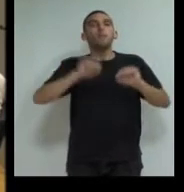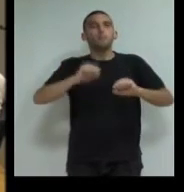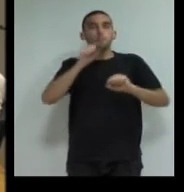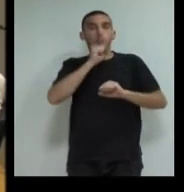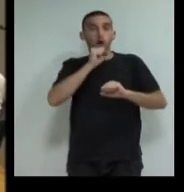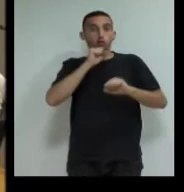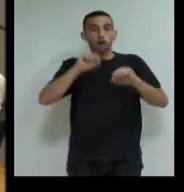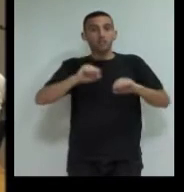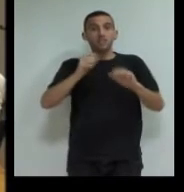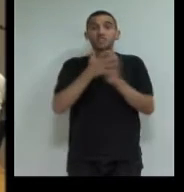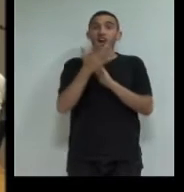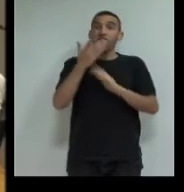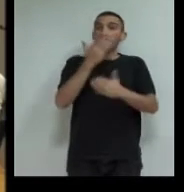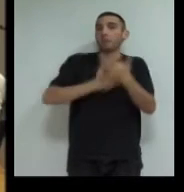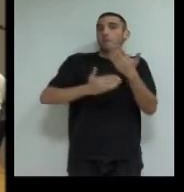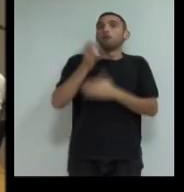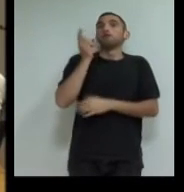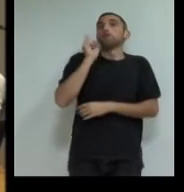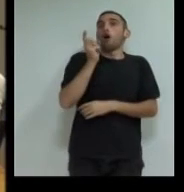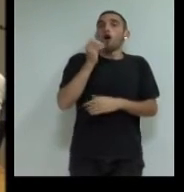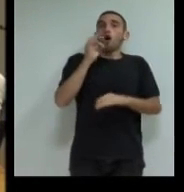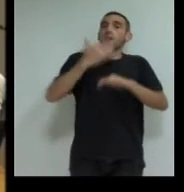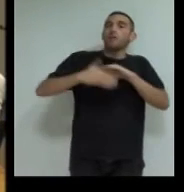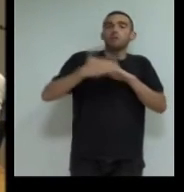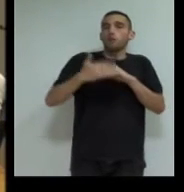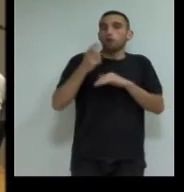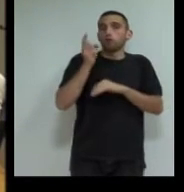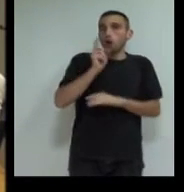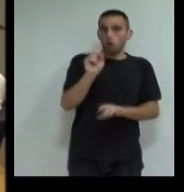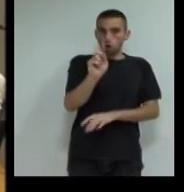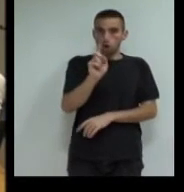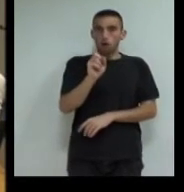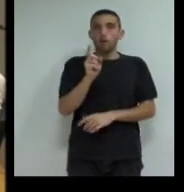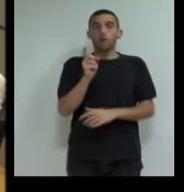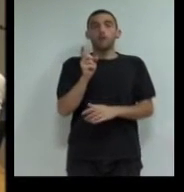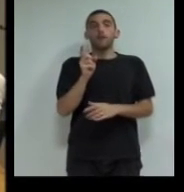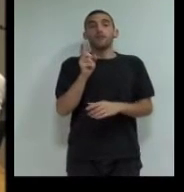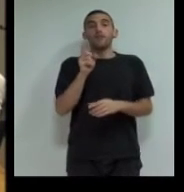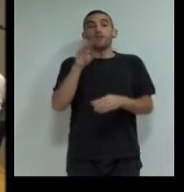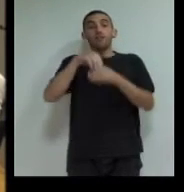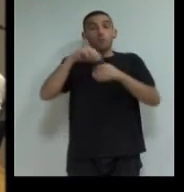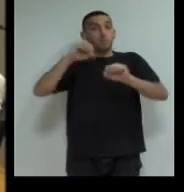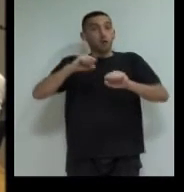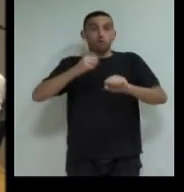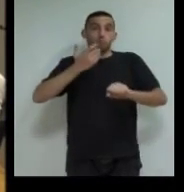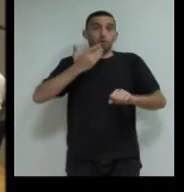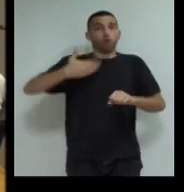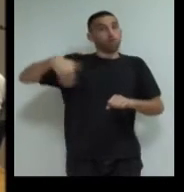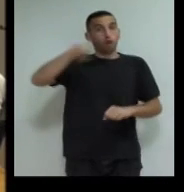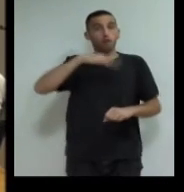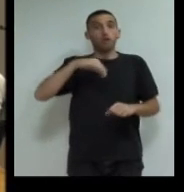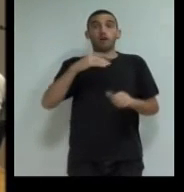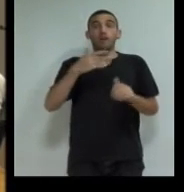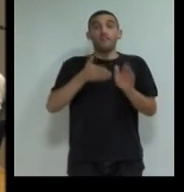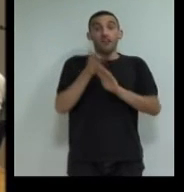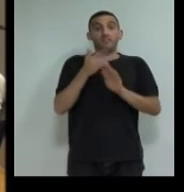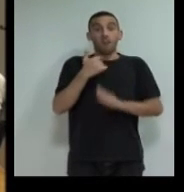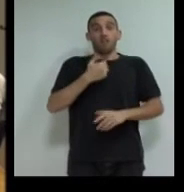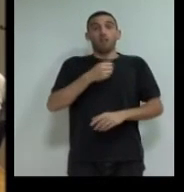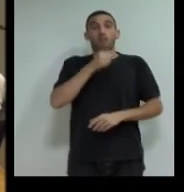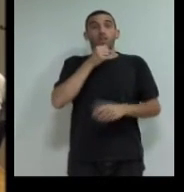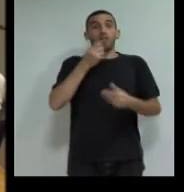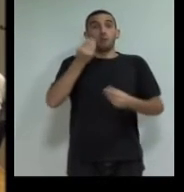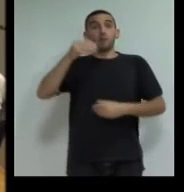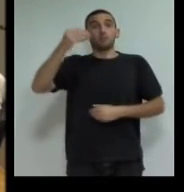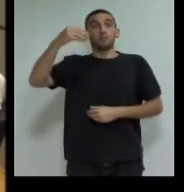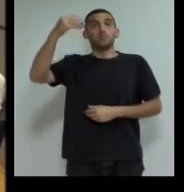solamente son personas con discapacidad, con limitaciones, y el mundo de los mayores hace que a medida que vayamos envejeciendo haya determinadas capacidades